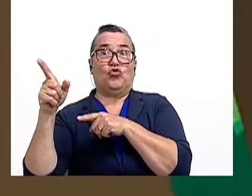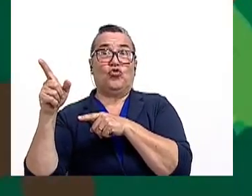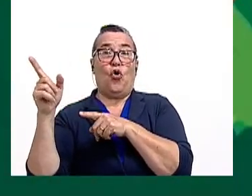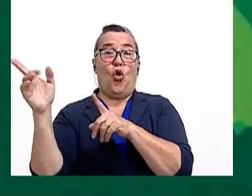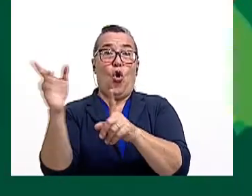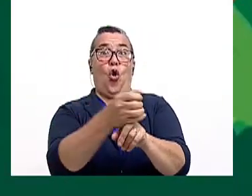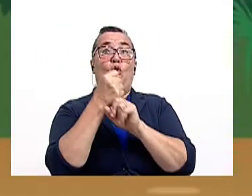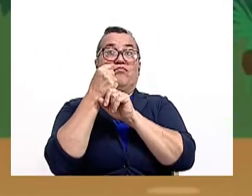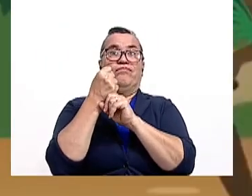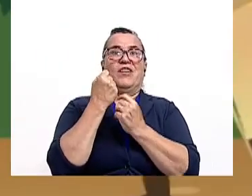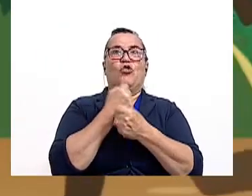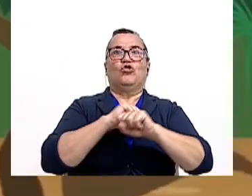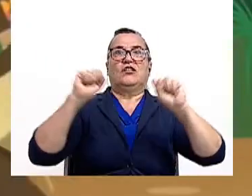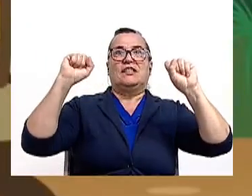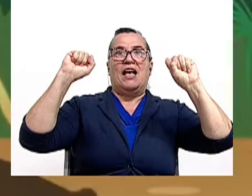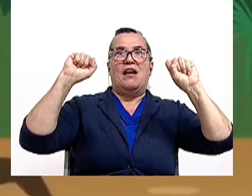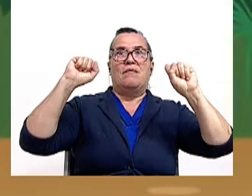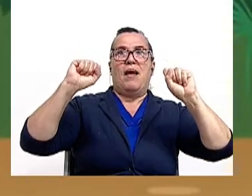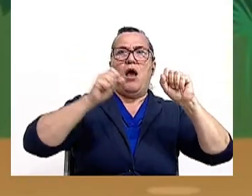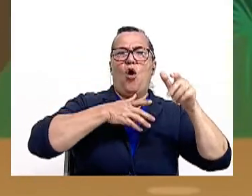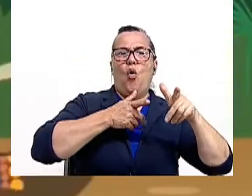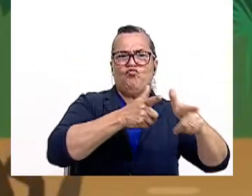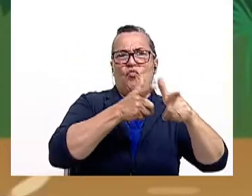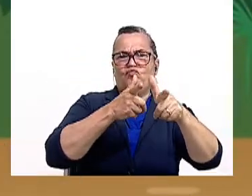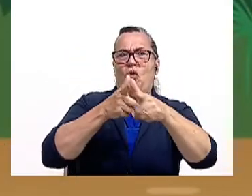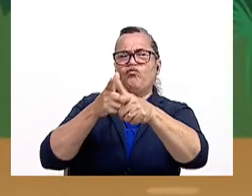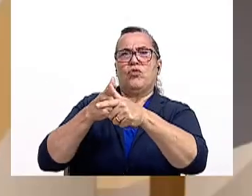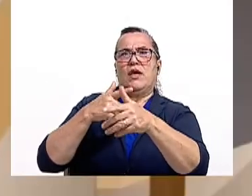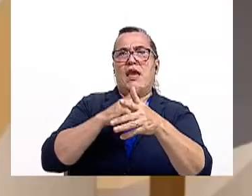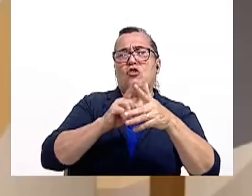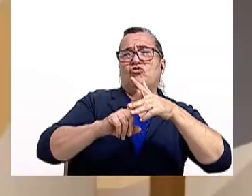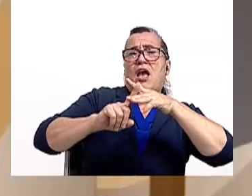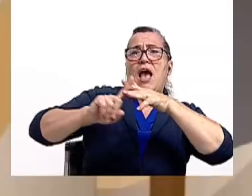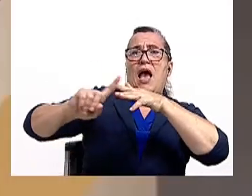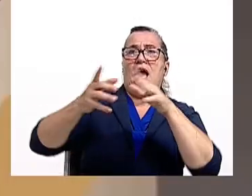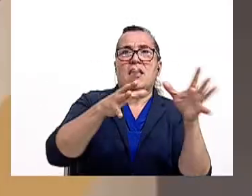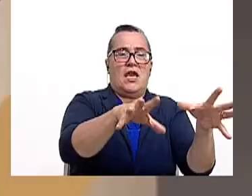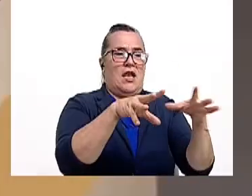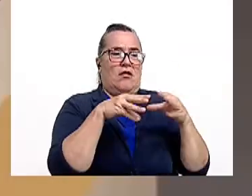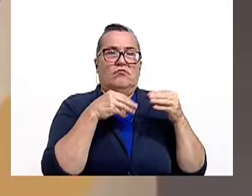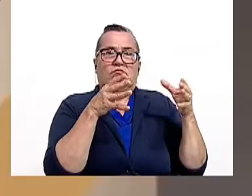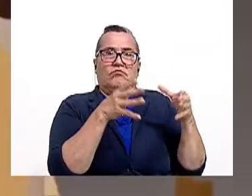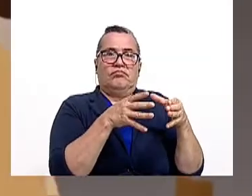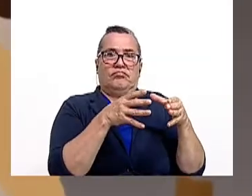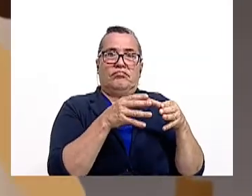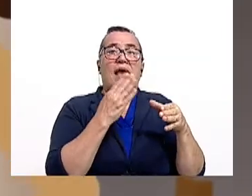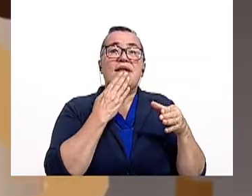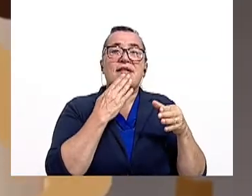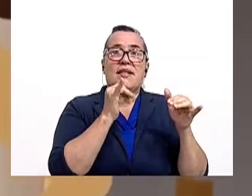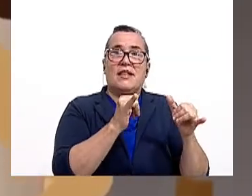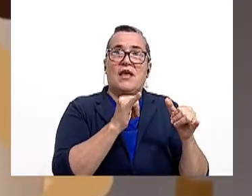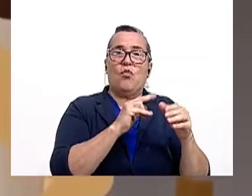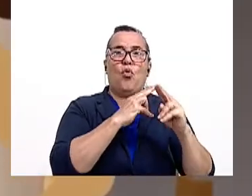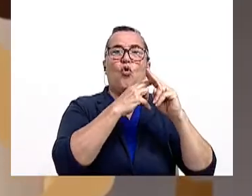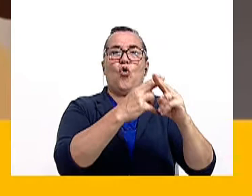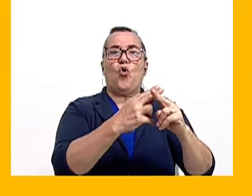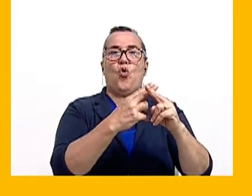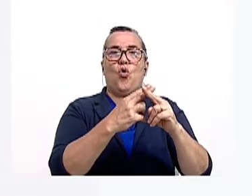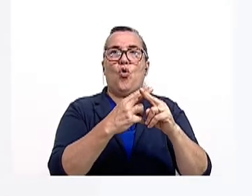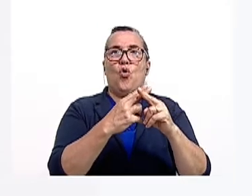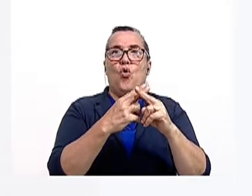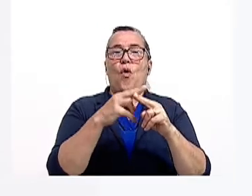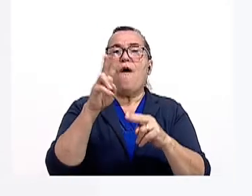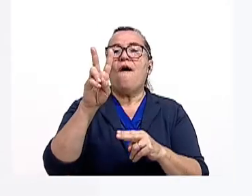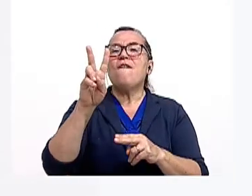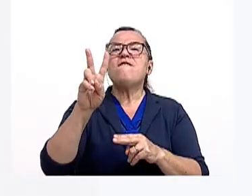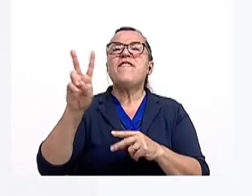salva, ahuyenta a los caníbales y acoge a este nativo que le pone por nombre Viernes. ¿Por